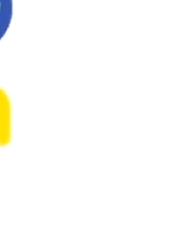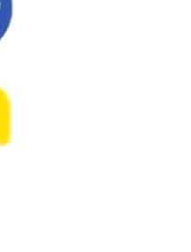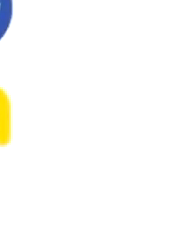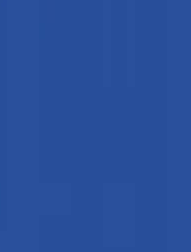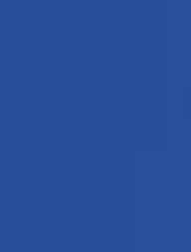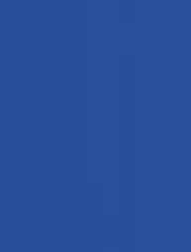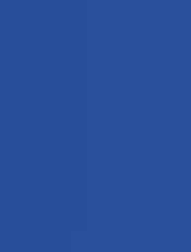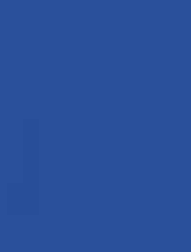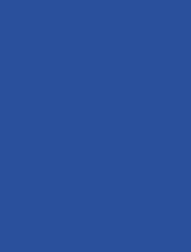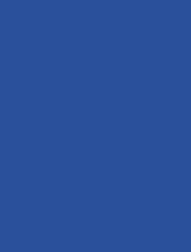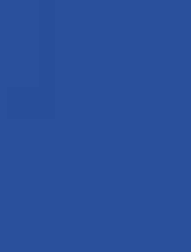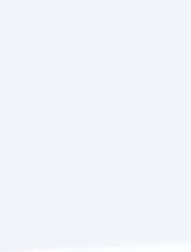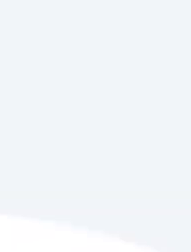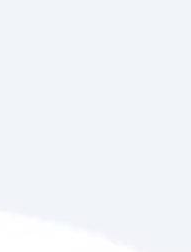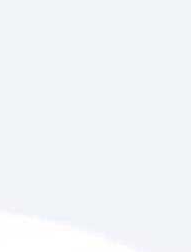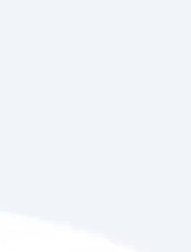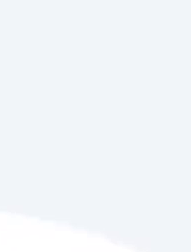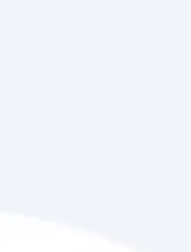casa.